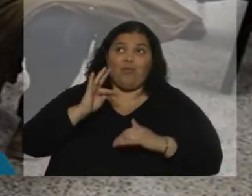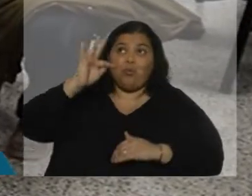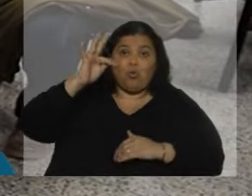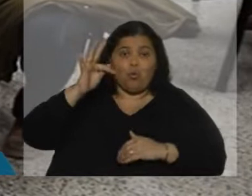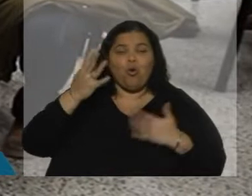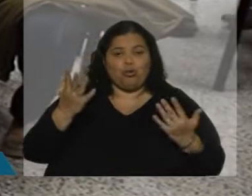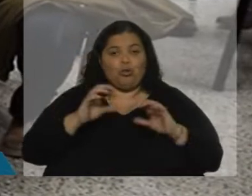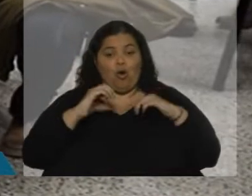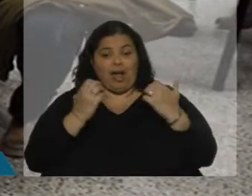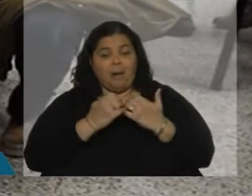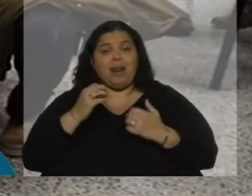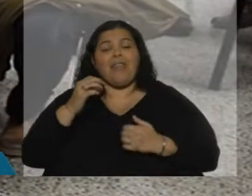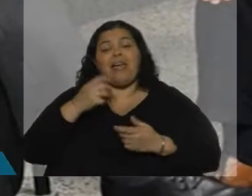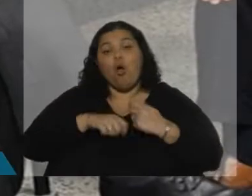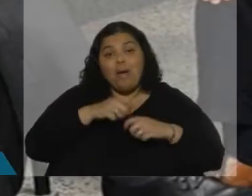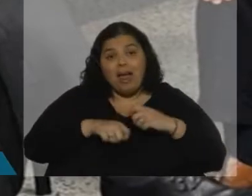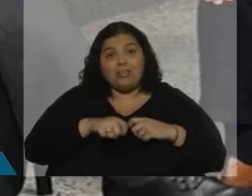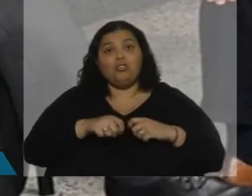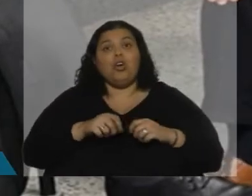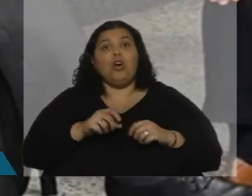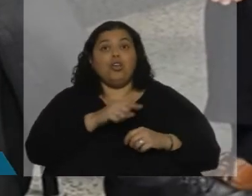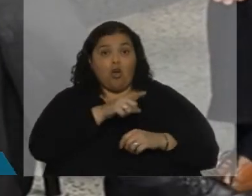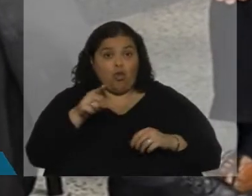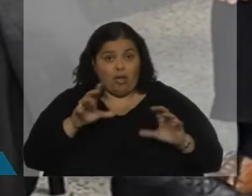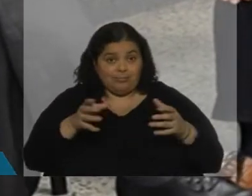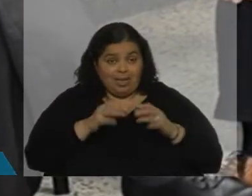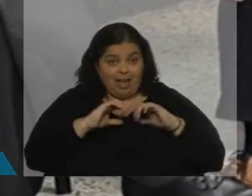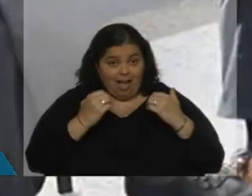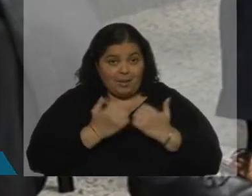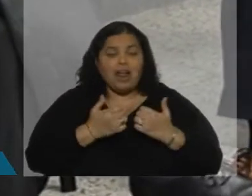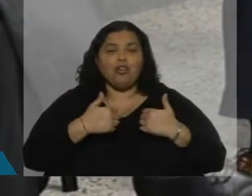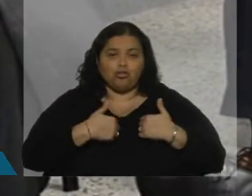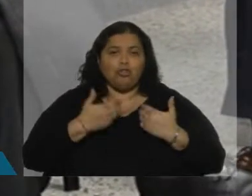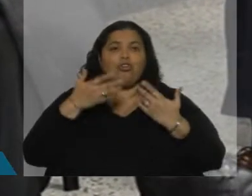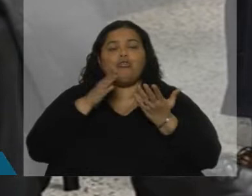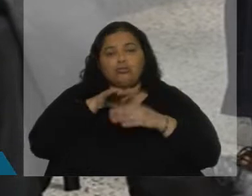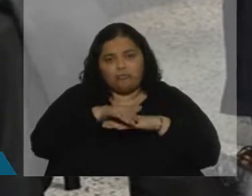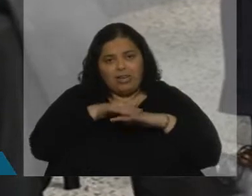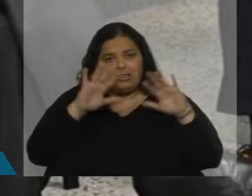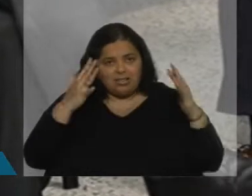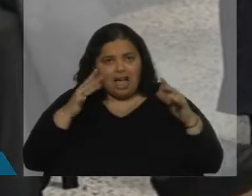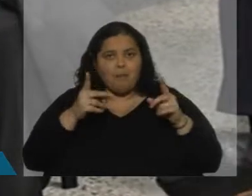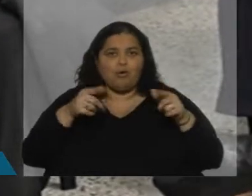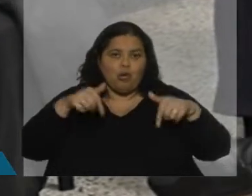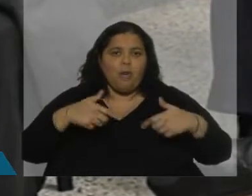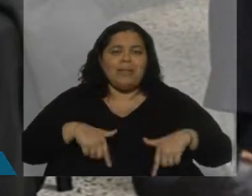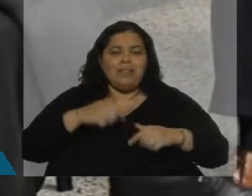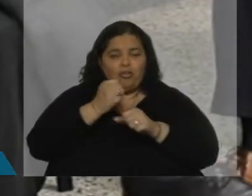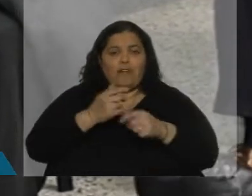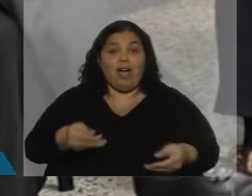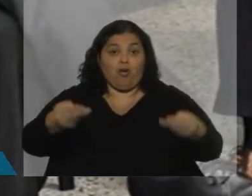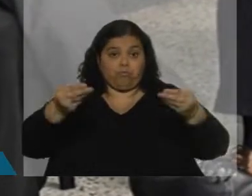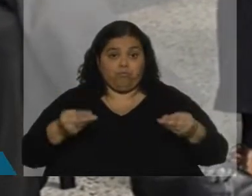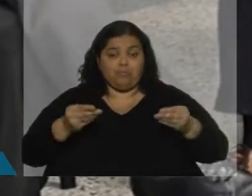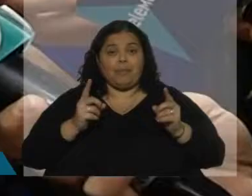comercio y junto con las dos cámaras nosotros saludamos lo que nos dice lo que nos presentó hoy el ministerio de trabajo junto con